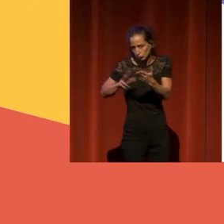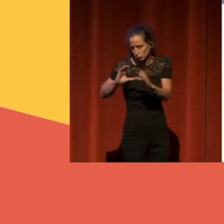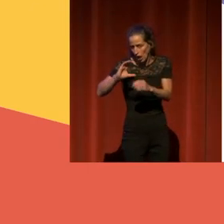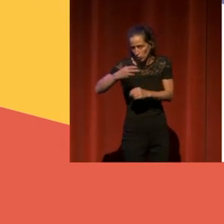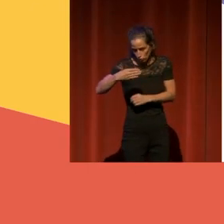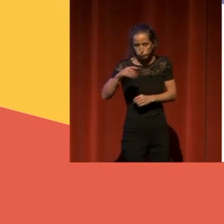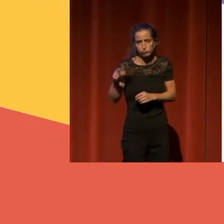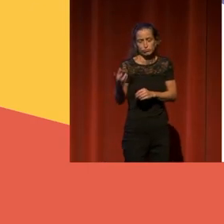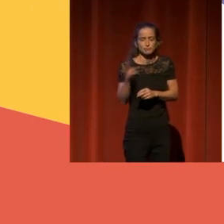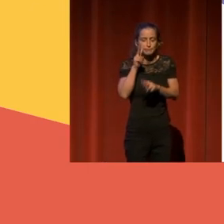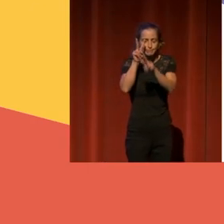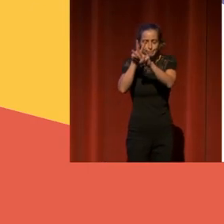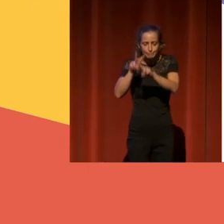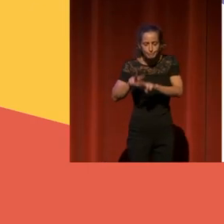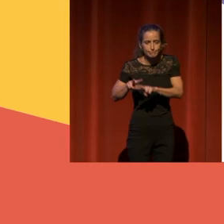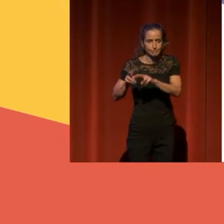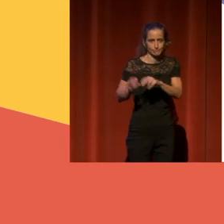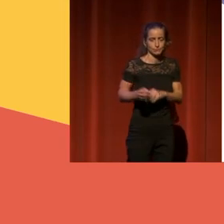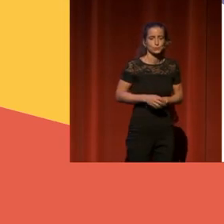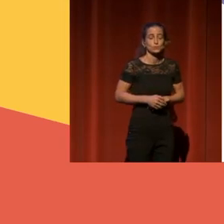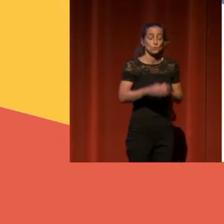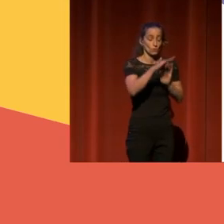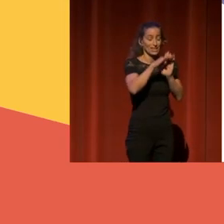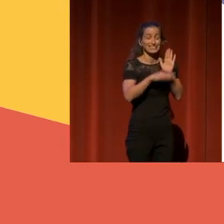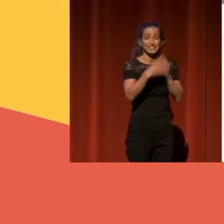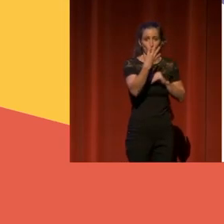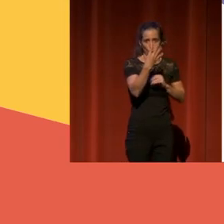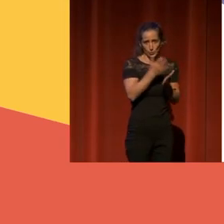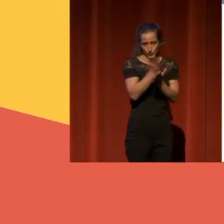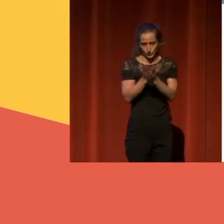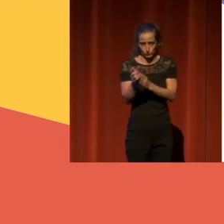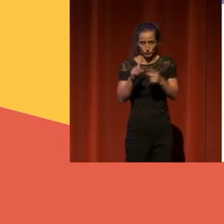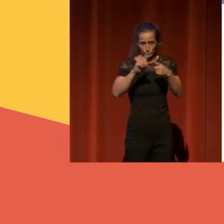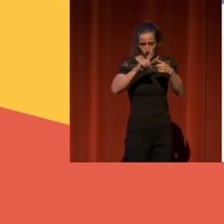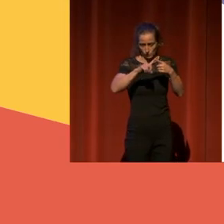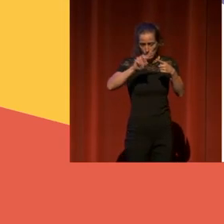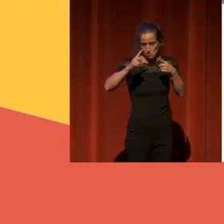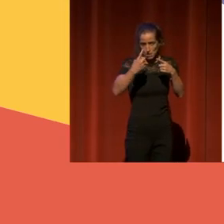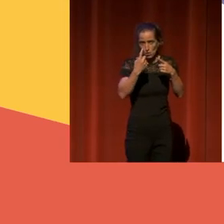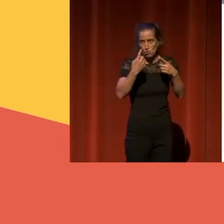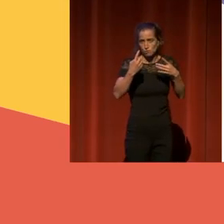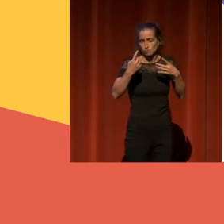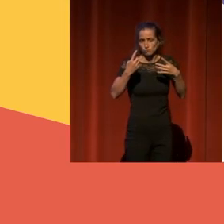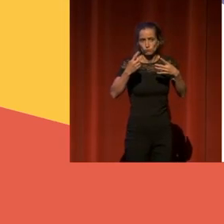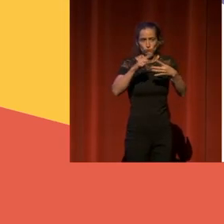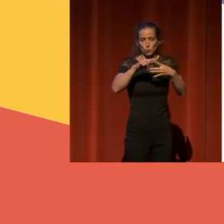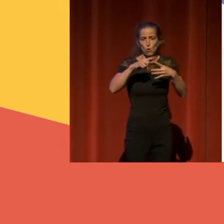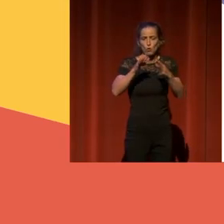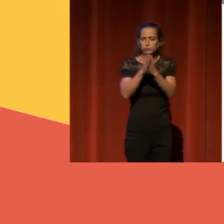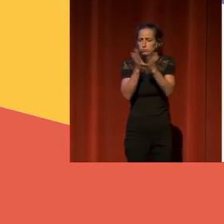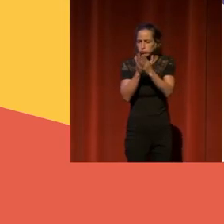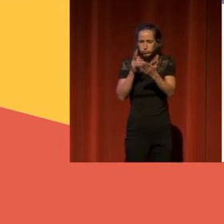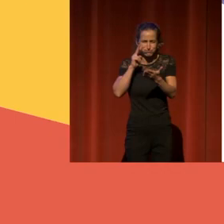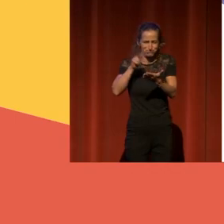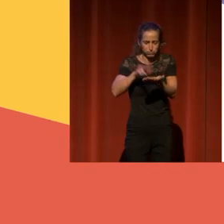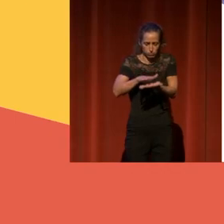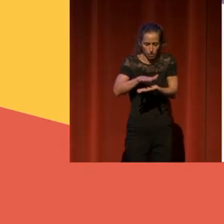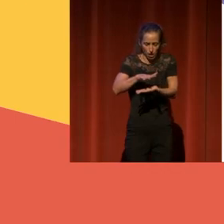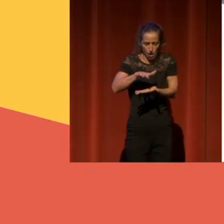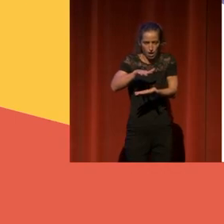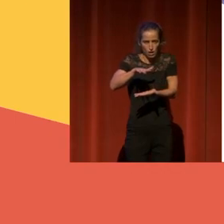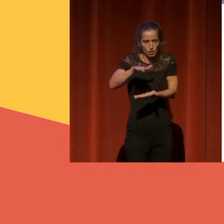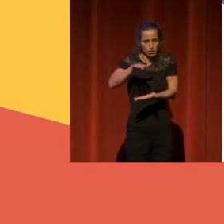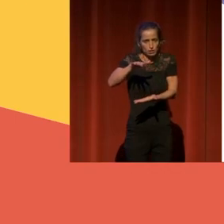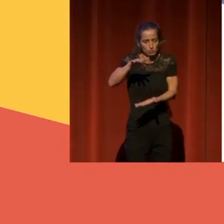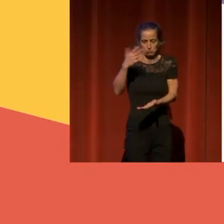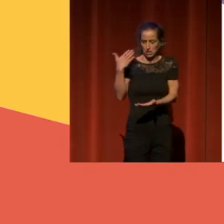estudio pues lo dividimos en cuatro partes. Una primera en la que consultamos una amplia bibliografía, que nos sorprendió que hubiera crecido tanto en